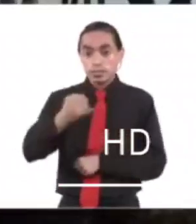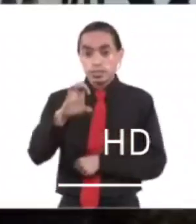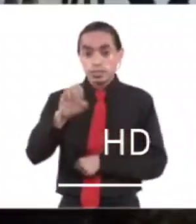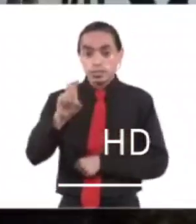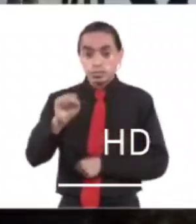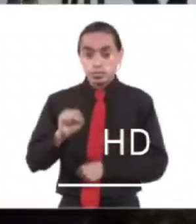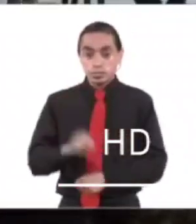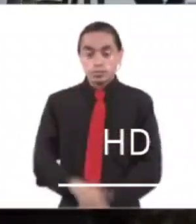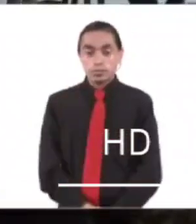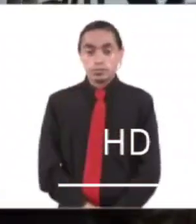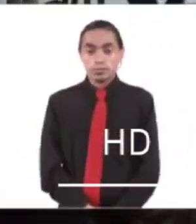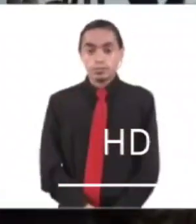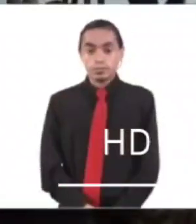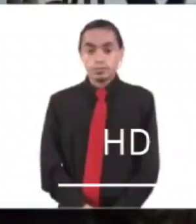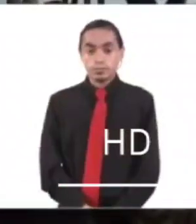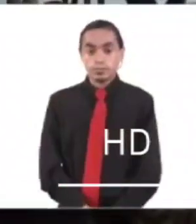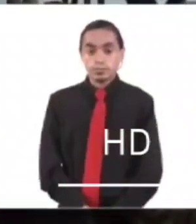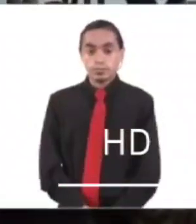Ramírez Cuevas.